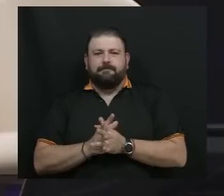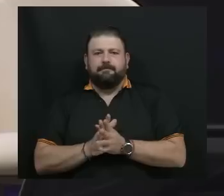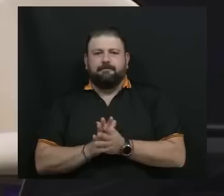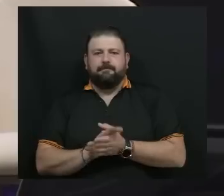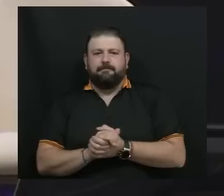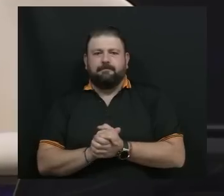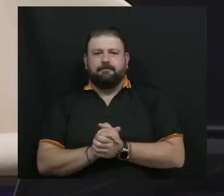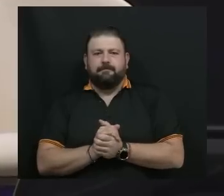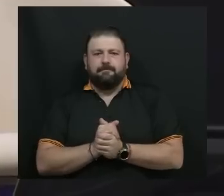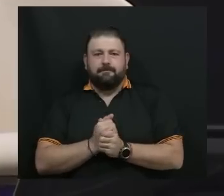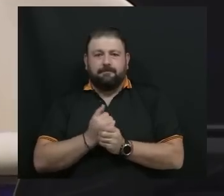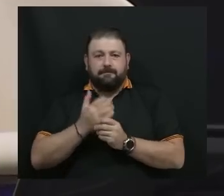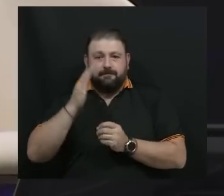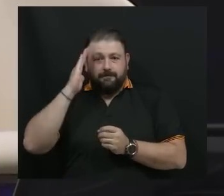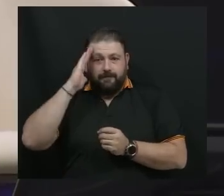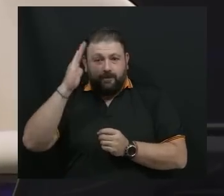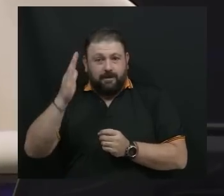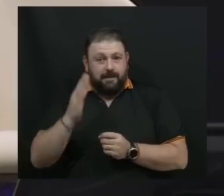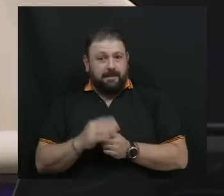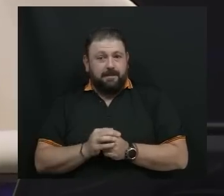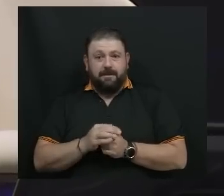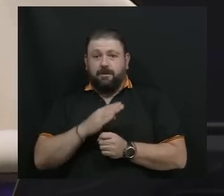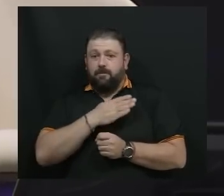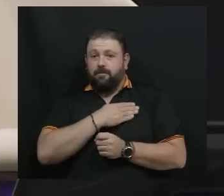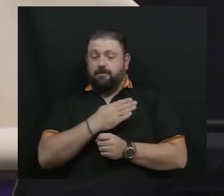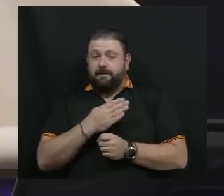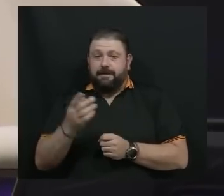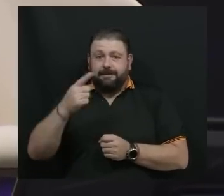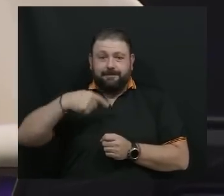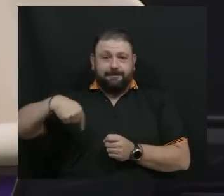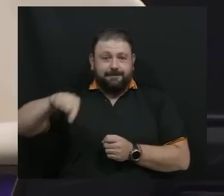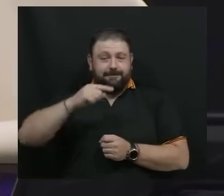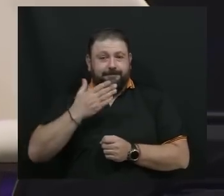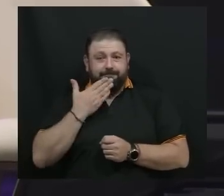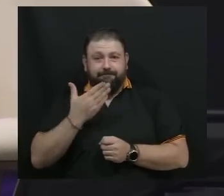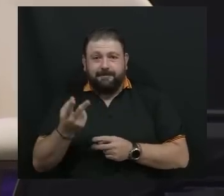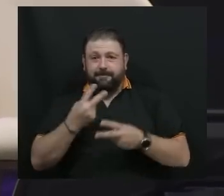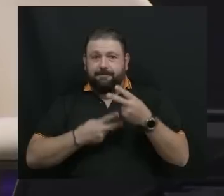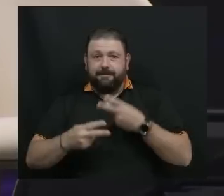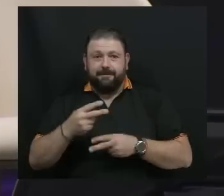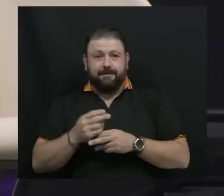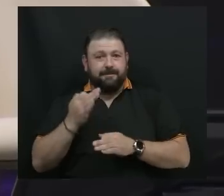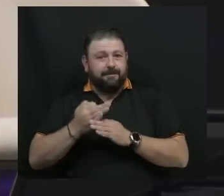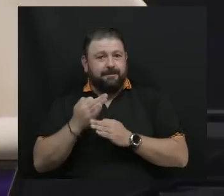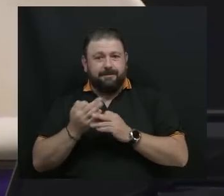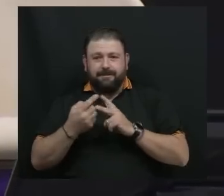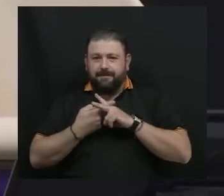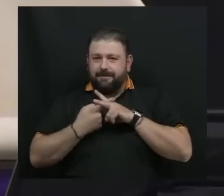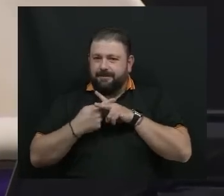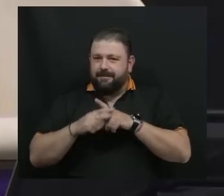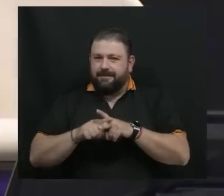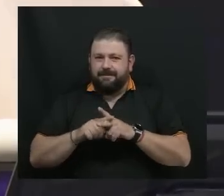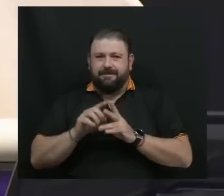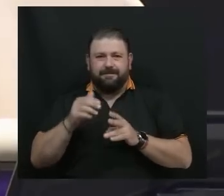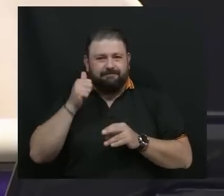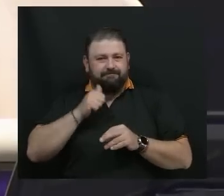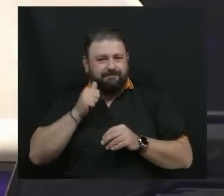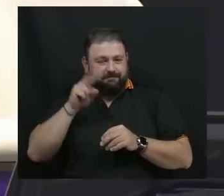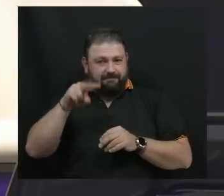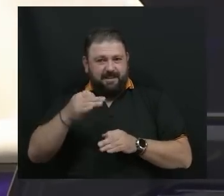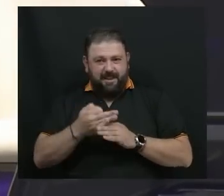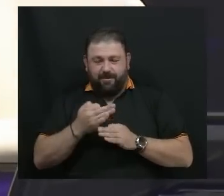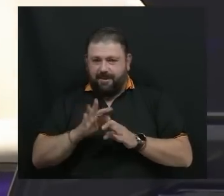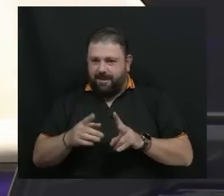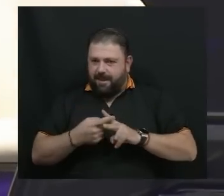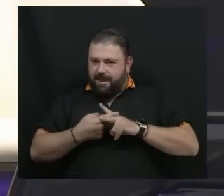Bueno, pues bienvenidos, tomen asiento los que están llegando, ubíquense rápido porque esto ya empezó. Abróchense los